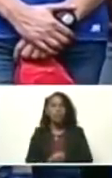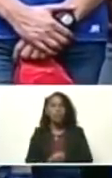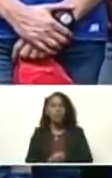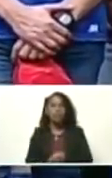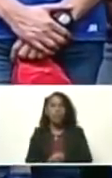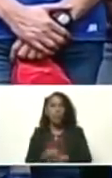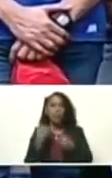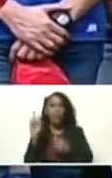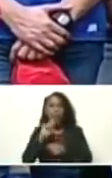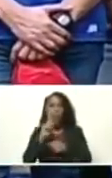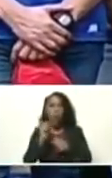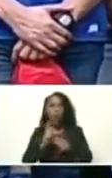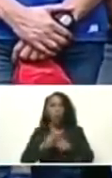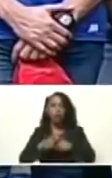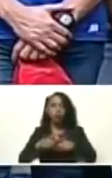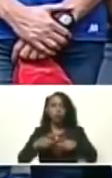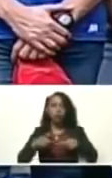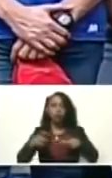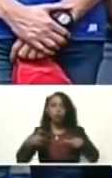para que no creciera.